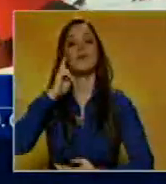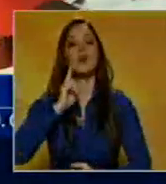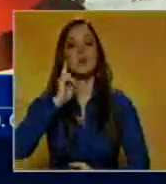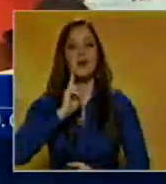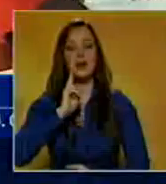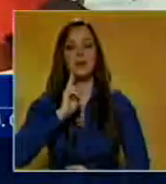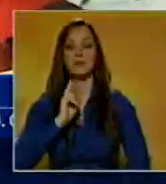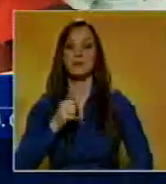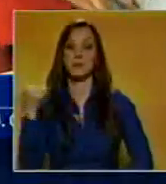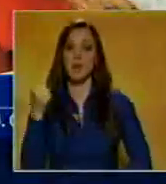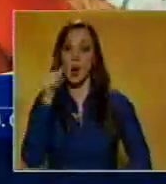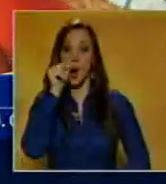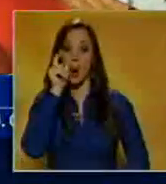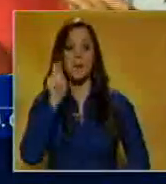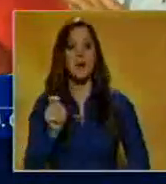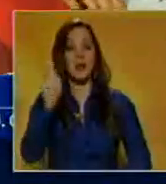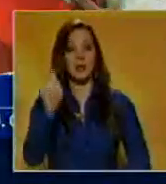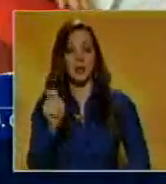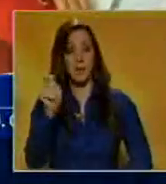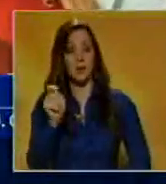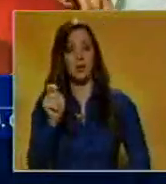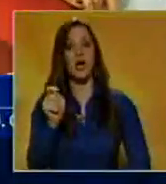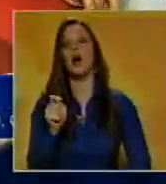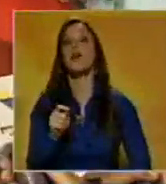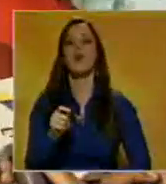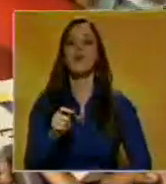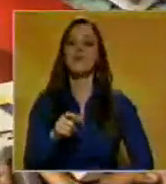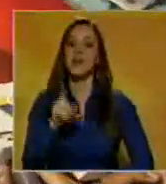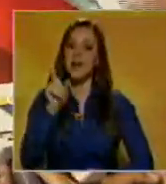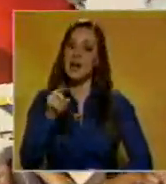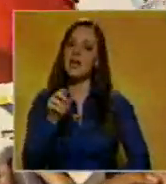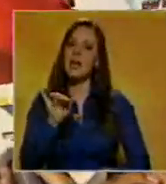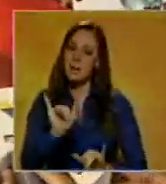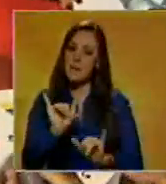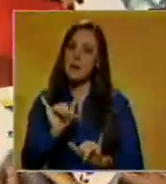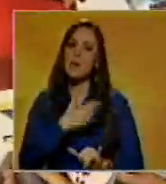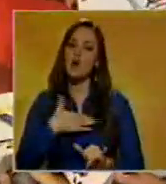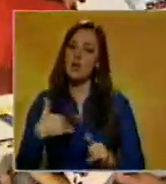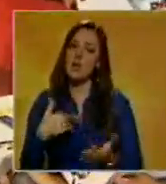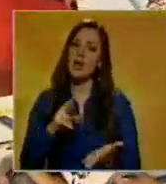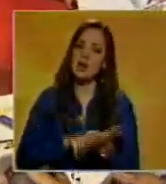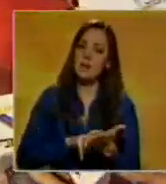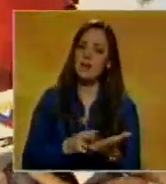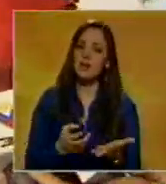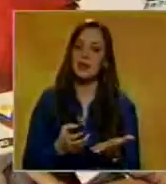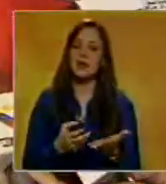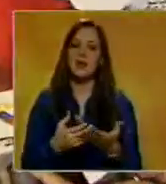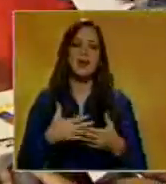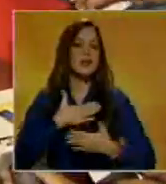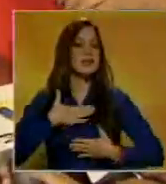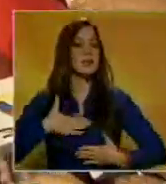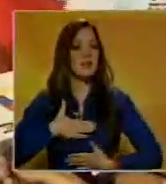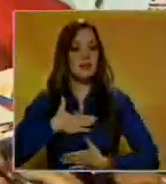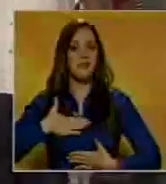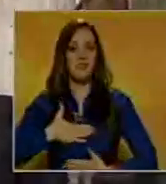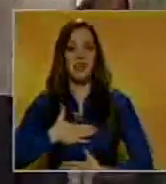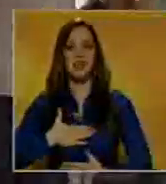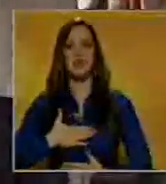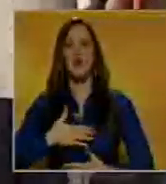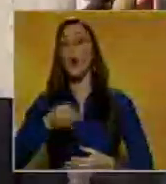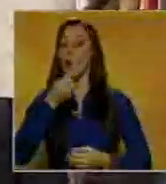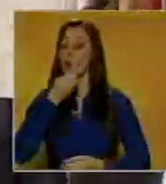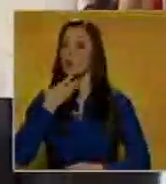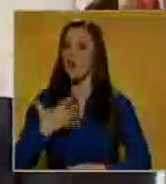Juan Carlos Alemán, diputado y candidato a la reelección por ese mismo circuito, se mostró satisfecho por la estructura organizativa instalada para esas